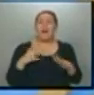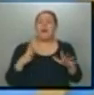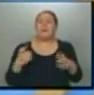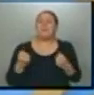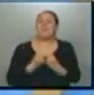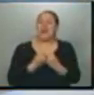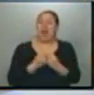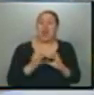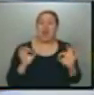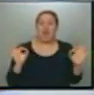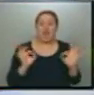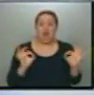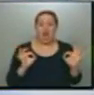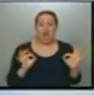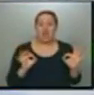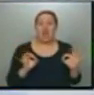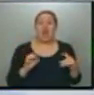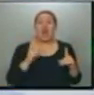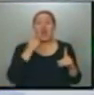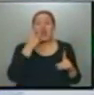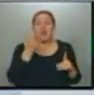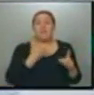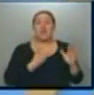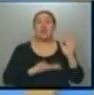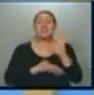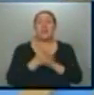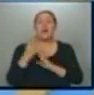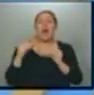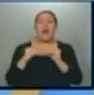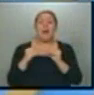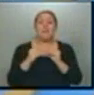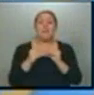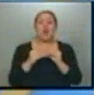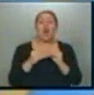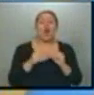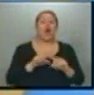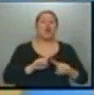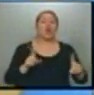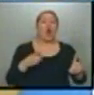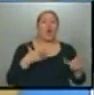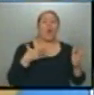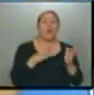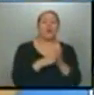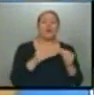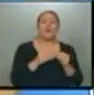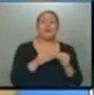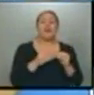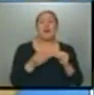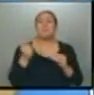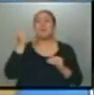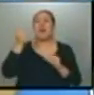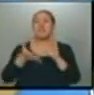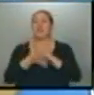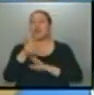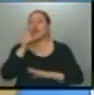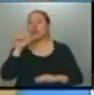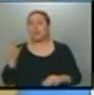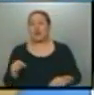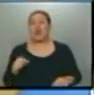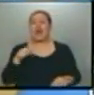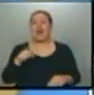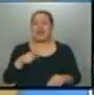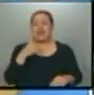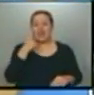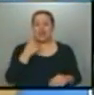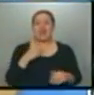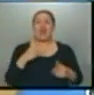estábamos. Ahora, el día que me dijo que se iba con los amigos, en lugar de ir a Aruba conmigo, a ver la Copa América, ese día entramos en